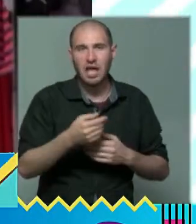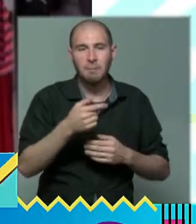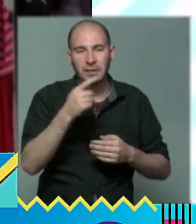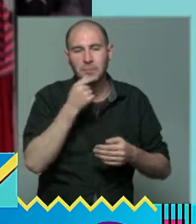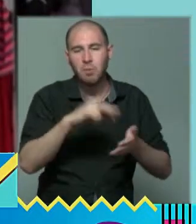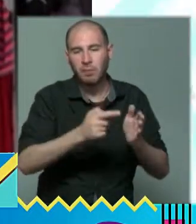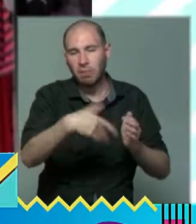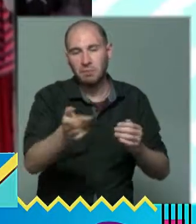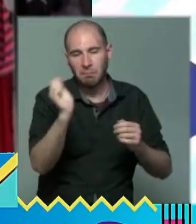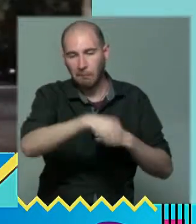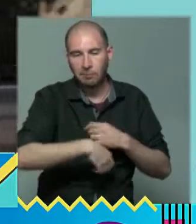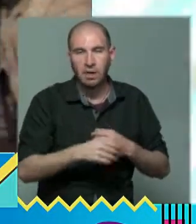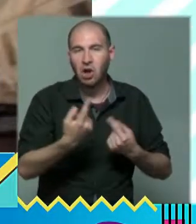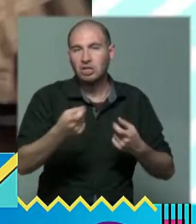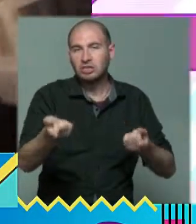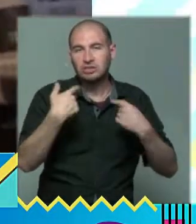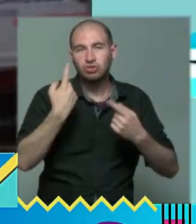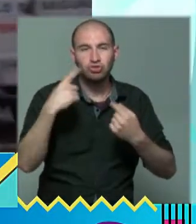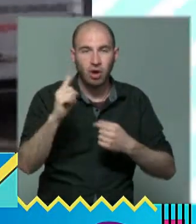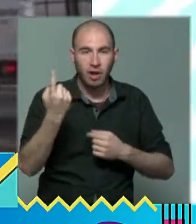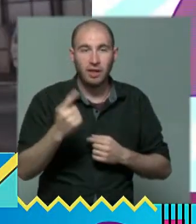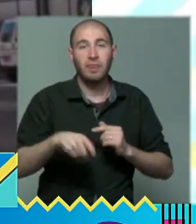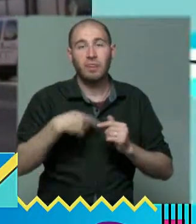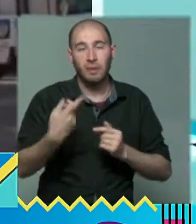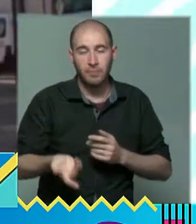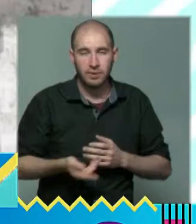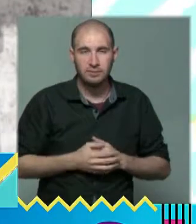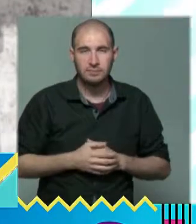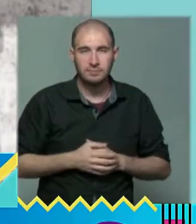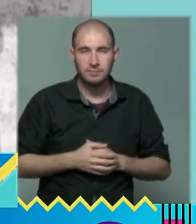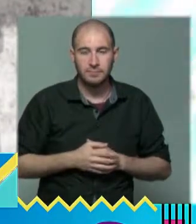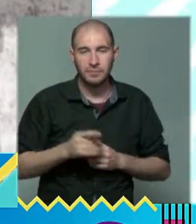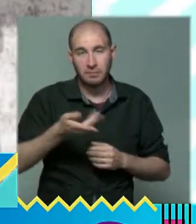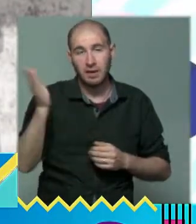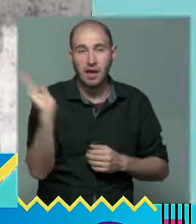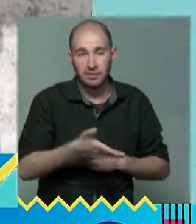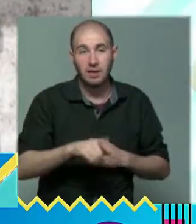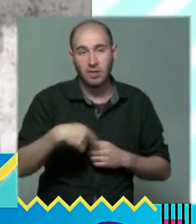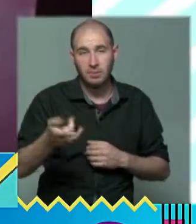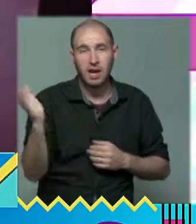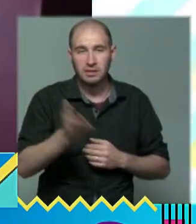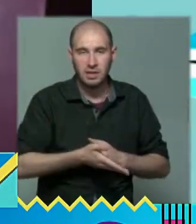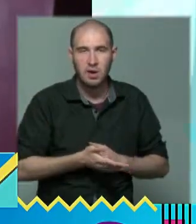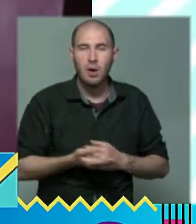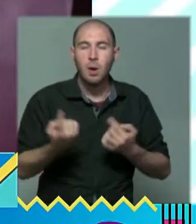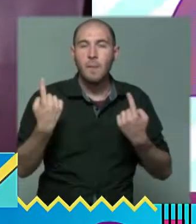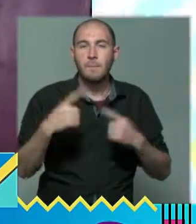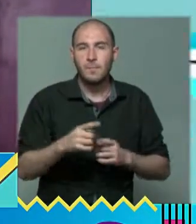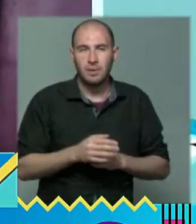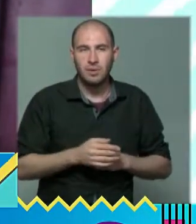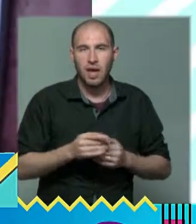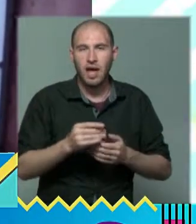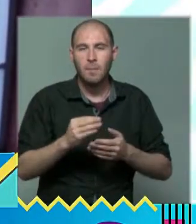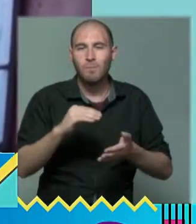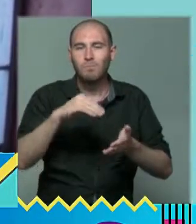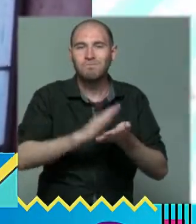consecuencias. Las consecuencias les vienen solas y después de alguna manera les viene el castigo, pero no se ha ido al meollo